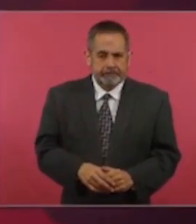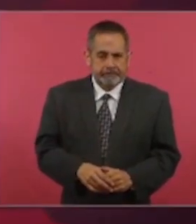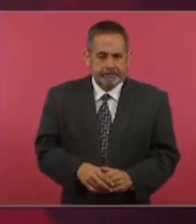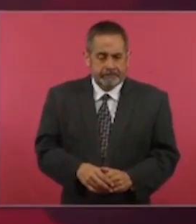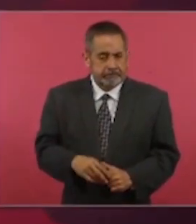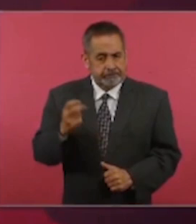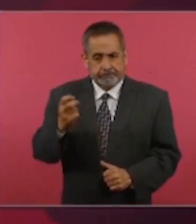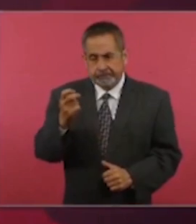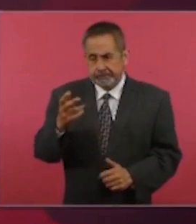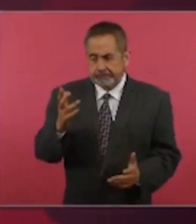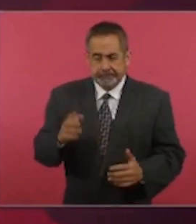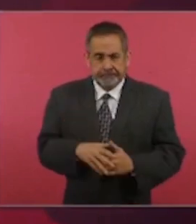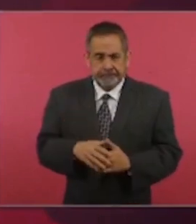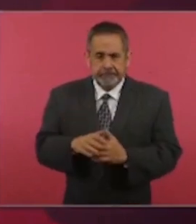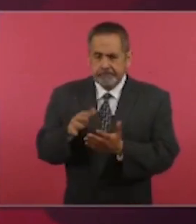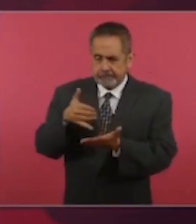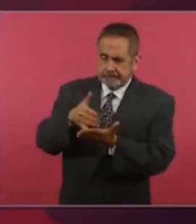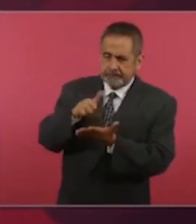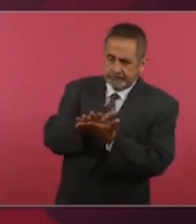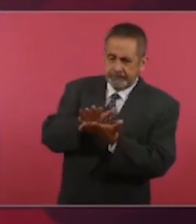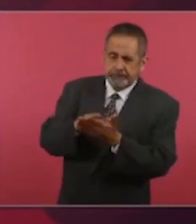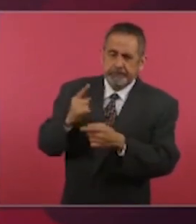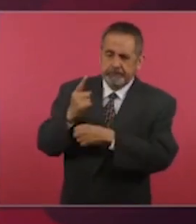hay ediciones, ¿no?